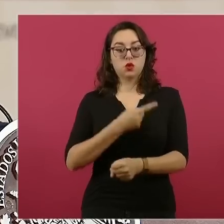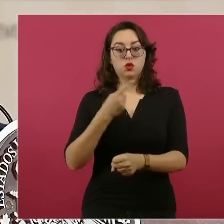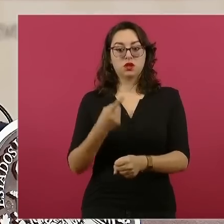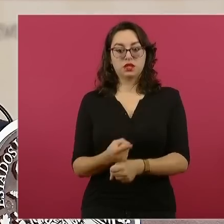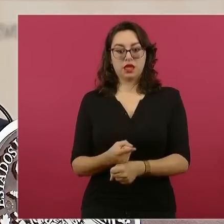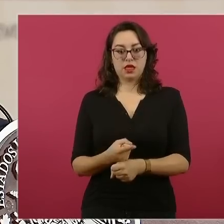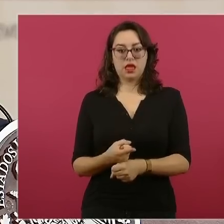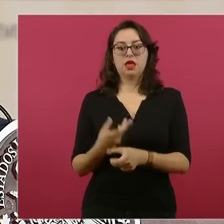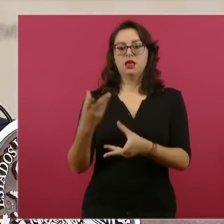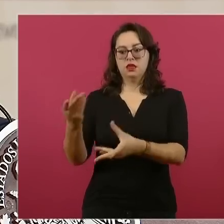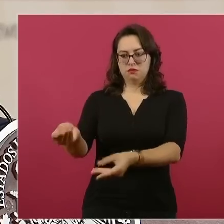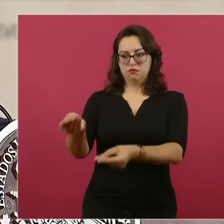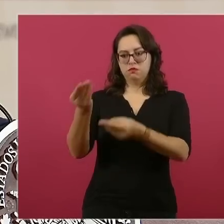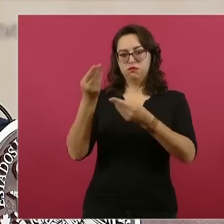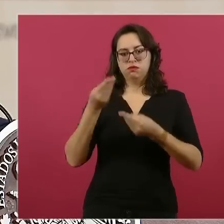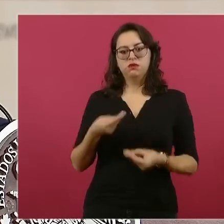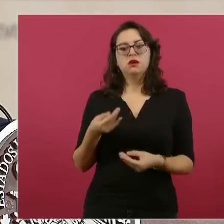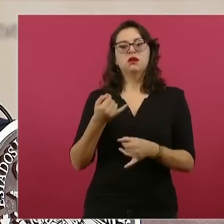dieron el reporte,